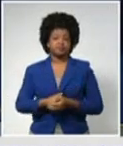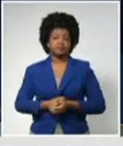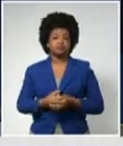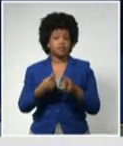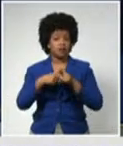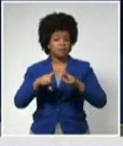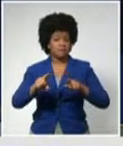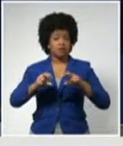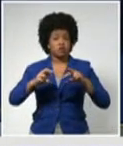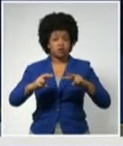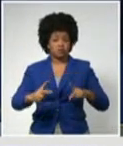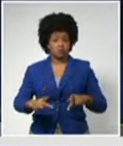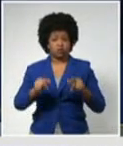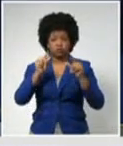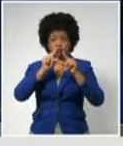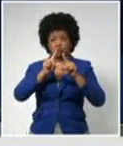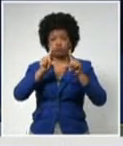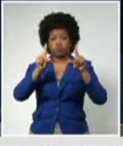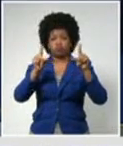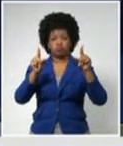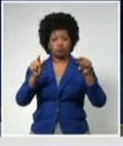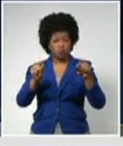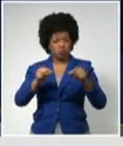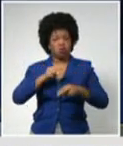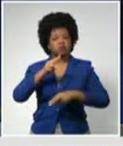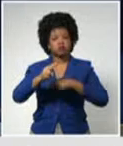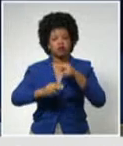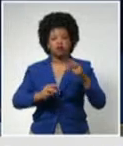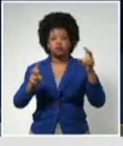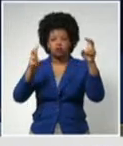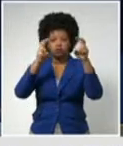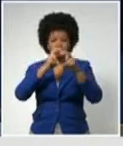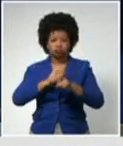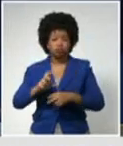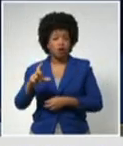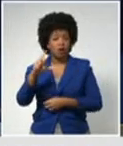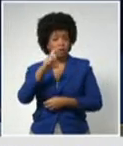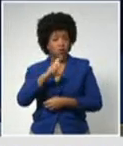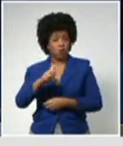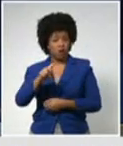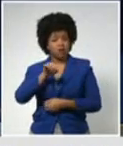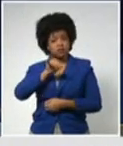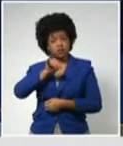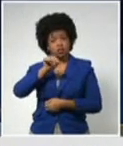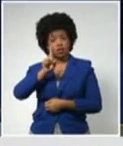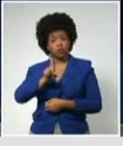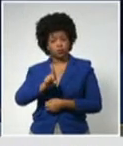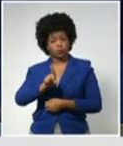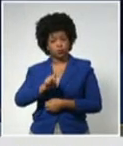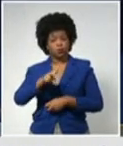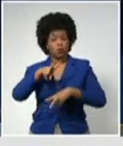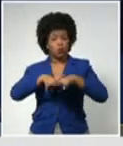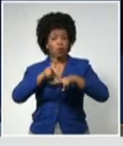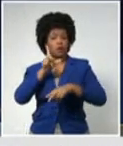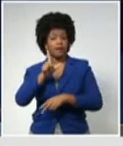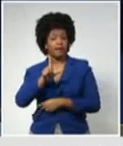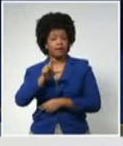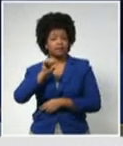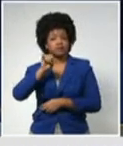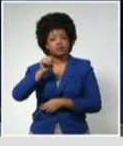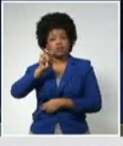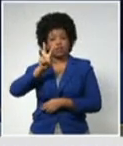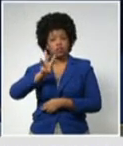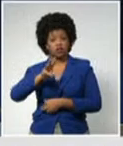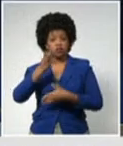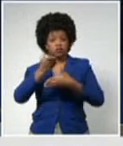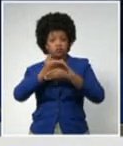de todas se procesó las más significativas: Camagüey con 61, Holguín con 63, Santiago